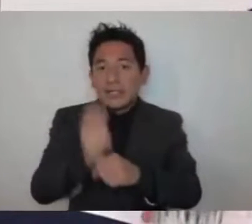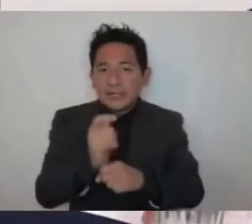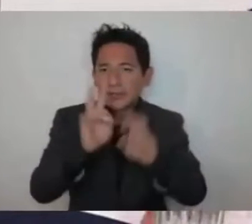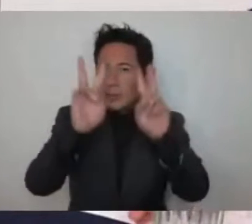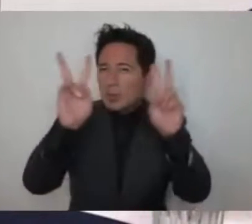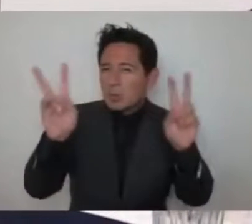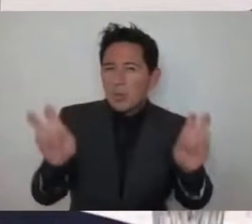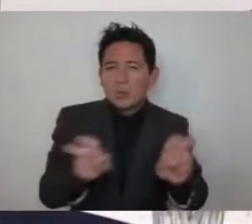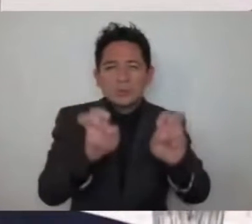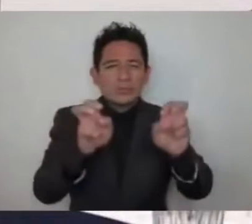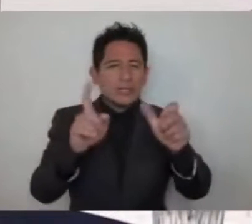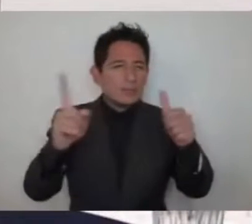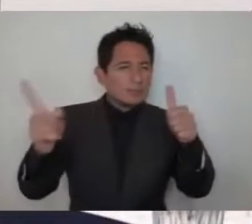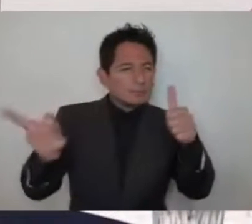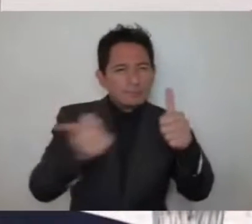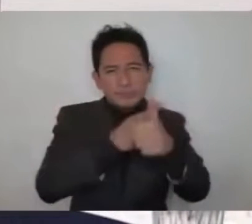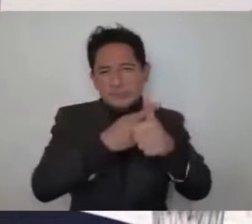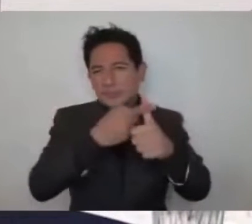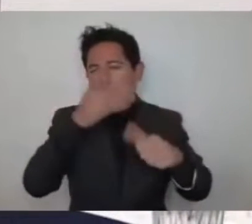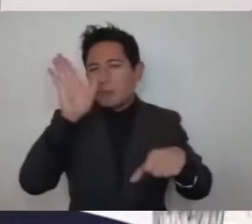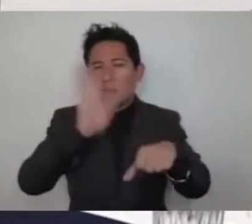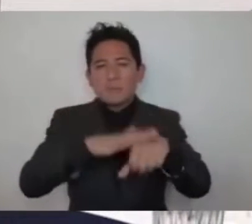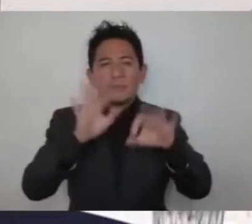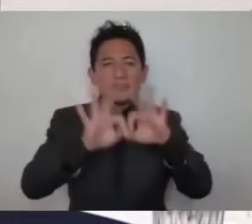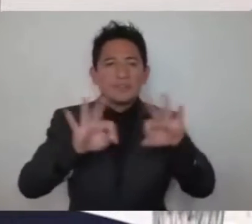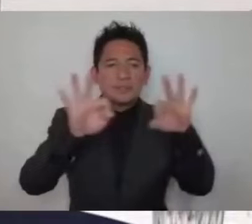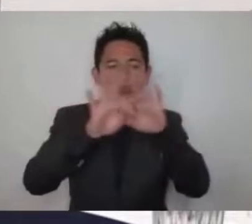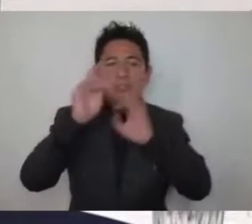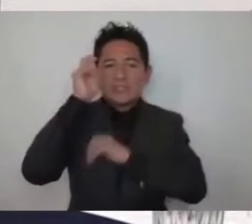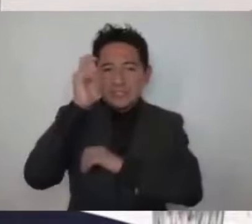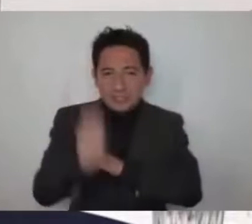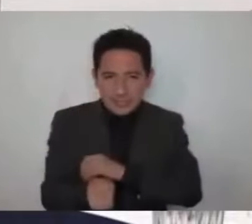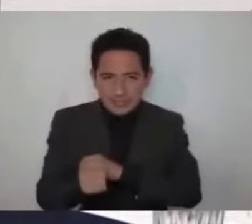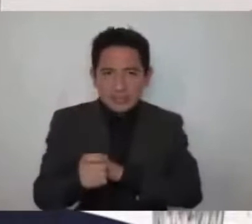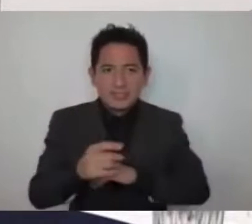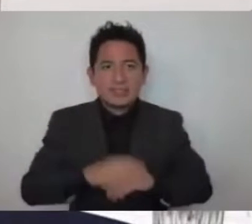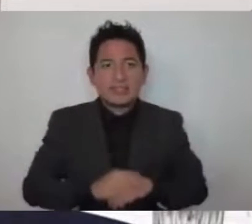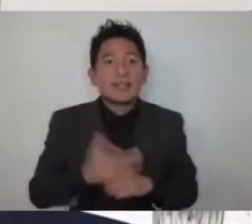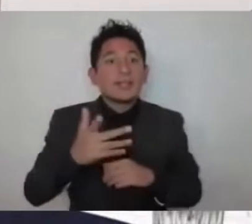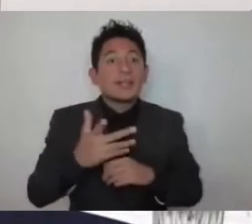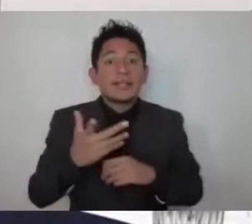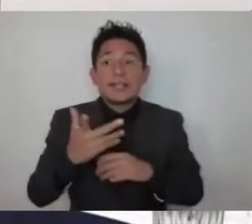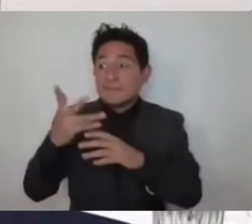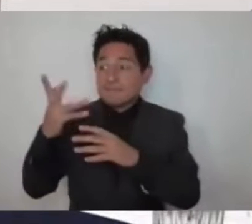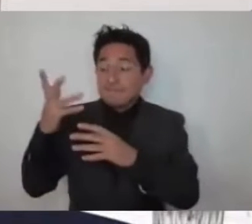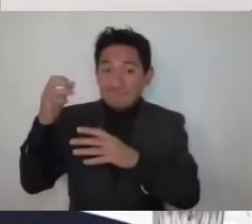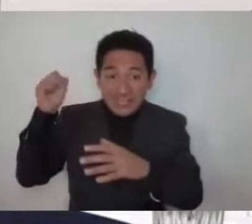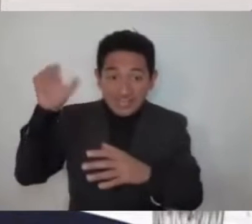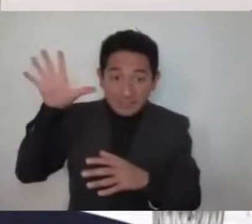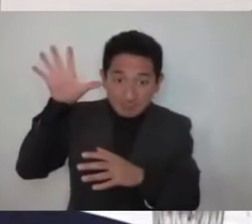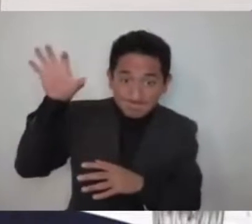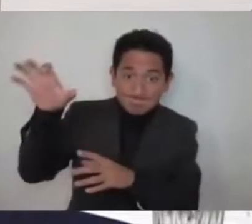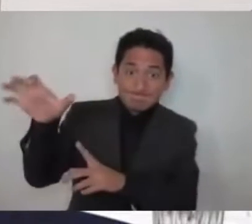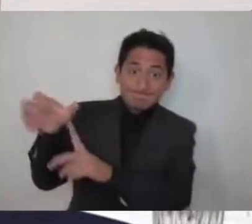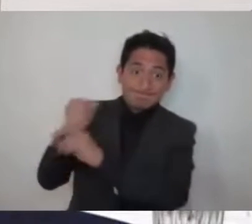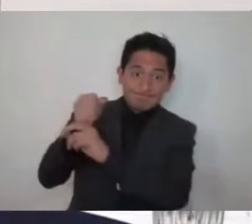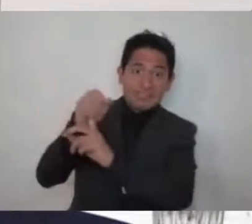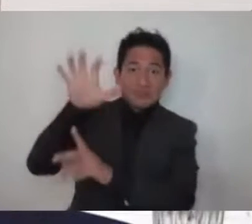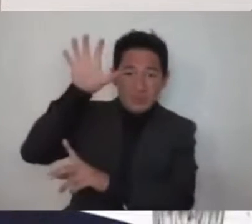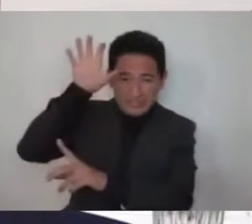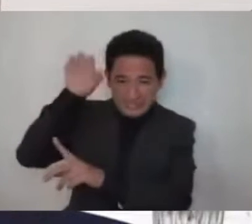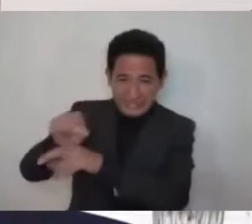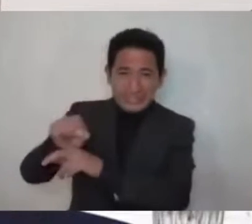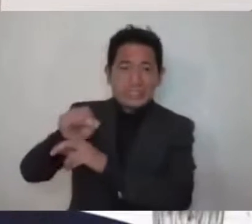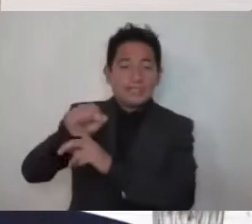es la legalidad de las detenciones te dice dos cosas creo yo una que en los hechos sigue